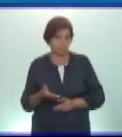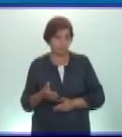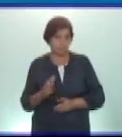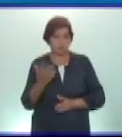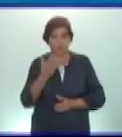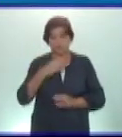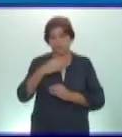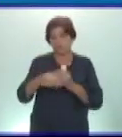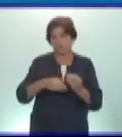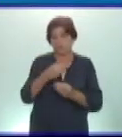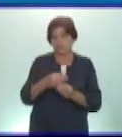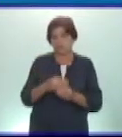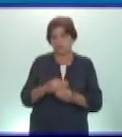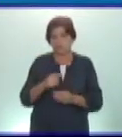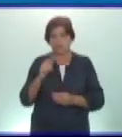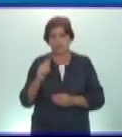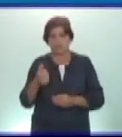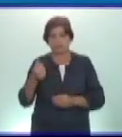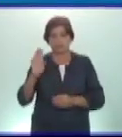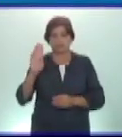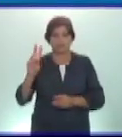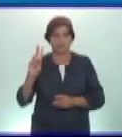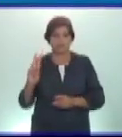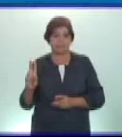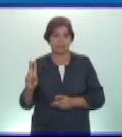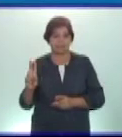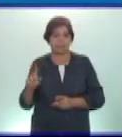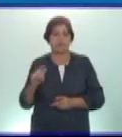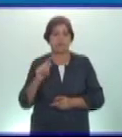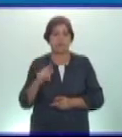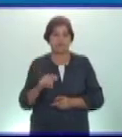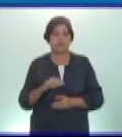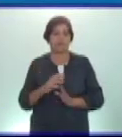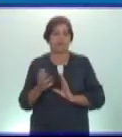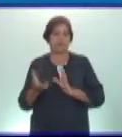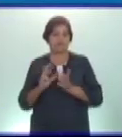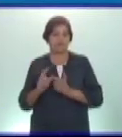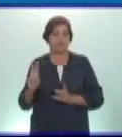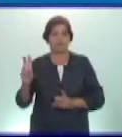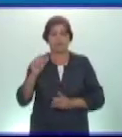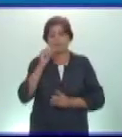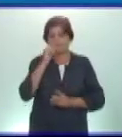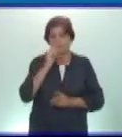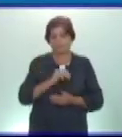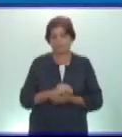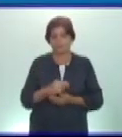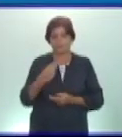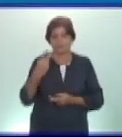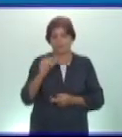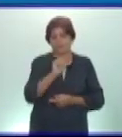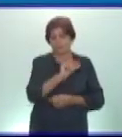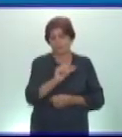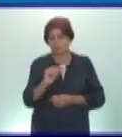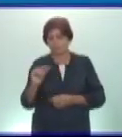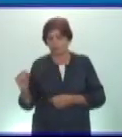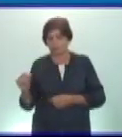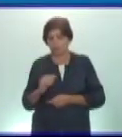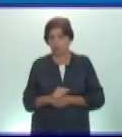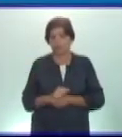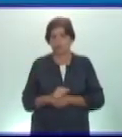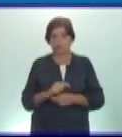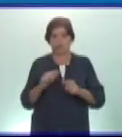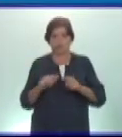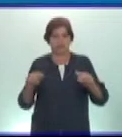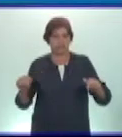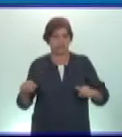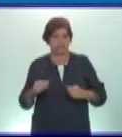caso está modificando al verbo has llegado. En la segunda oración, el salón es el